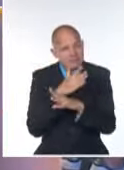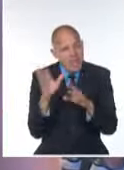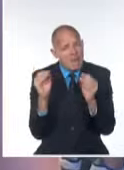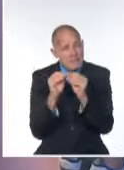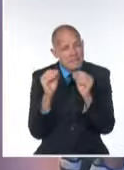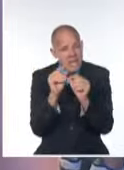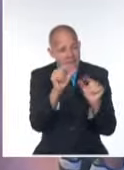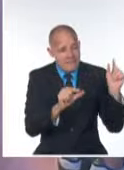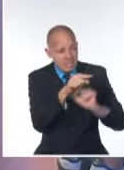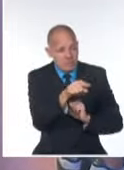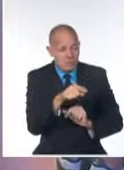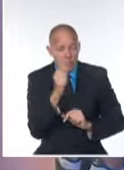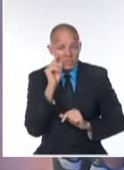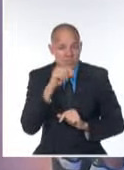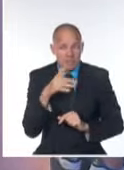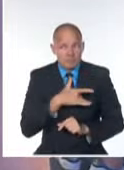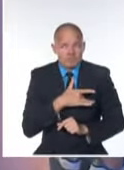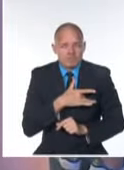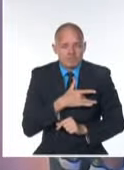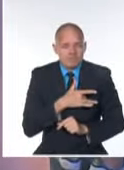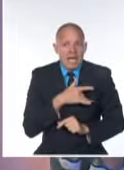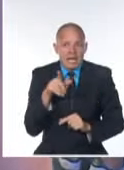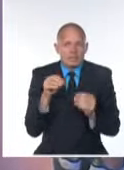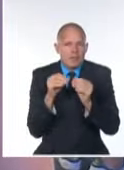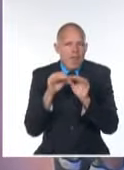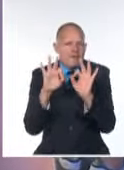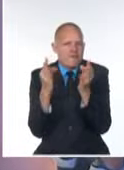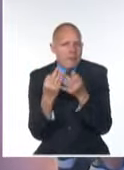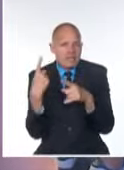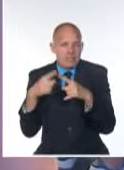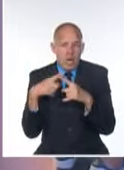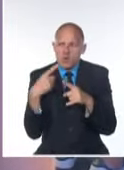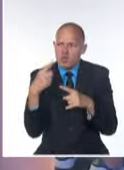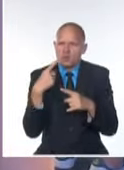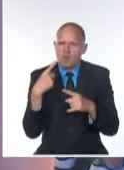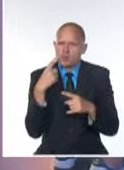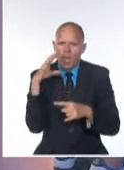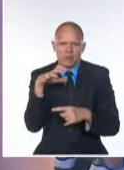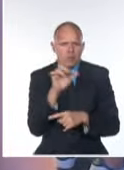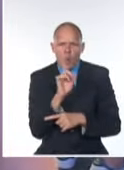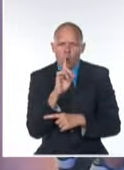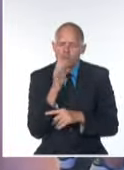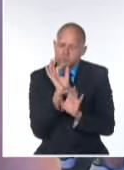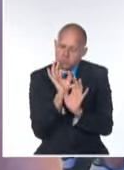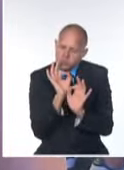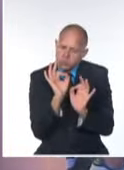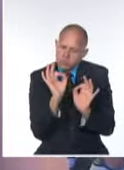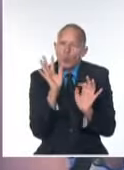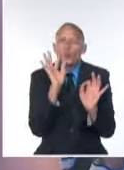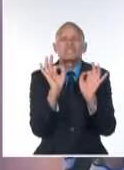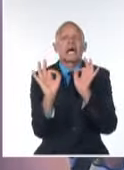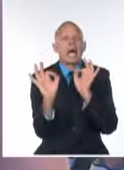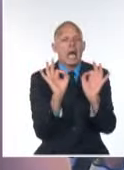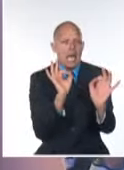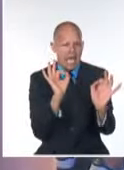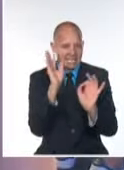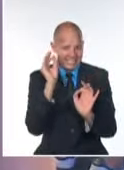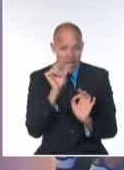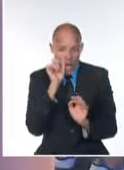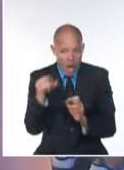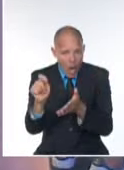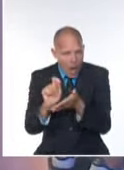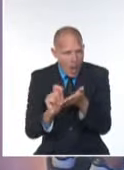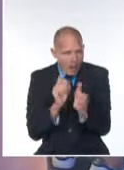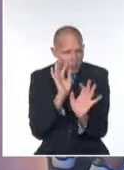tan importantes en la familia y de una manera tan respetuosa, tan inteligente por parte de tanto del guionista como de la